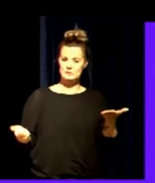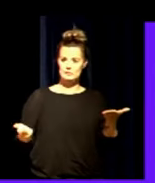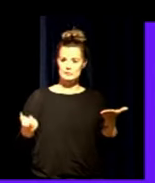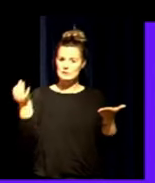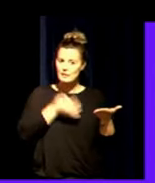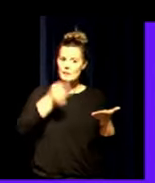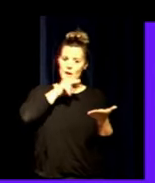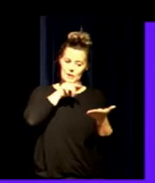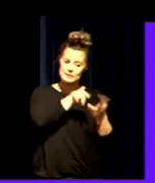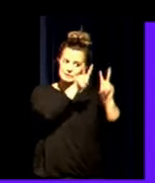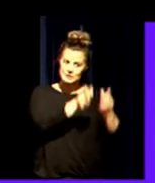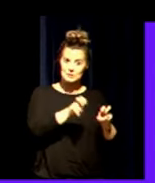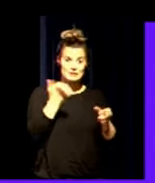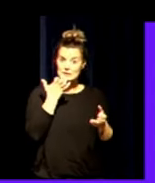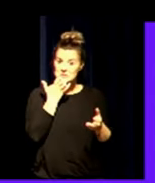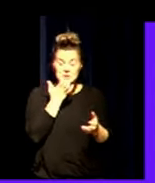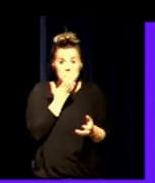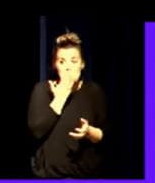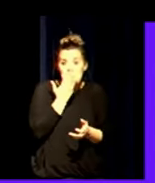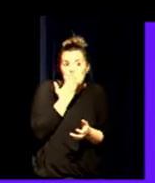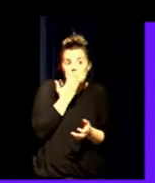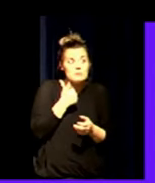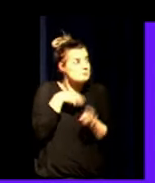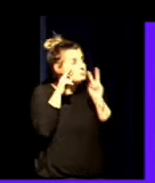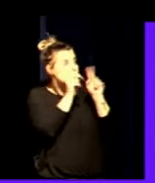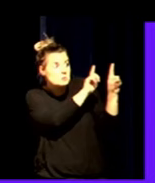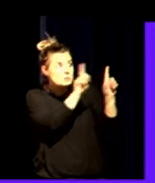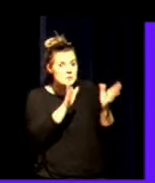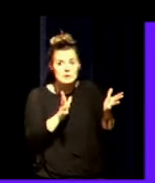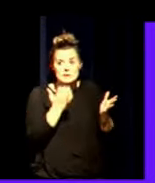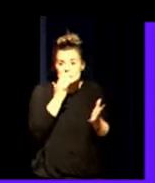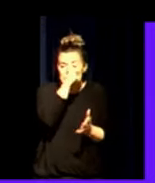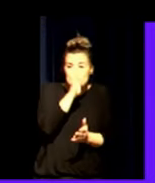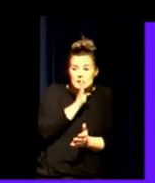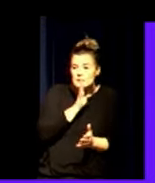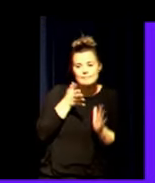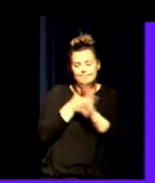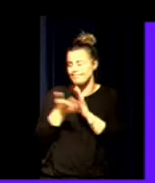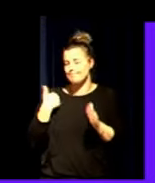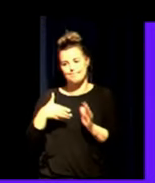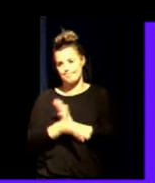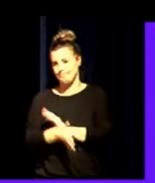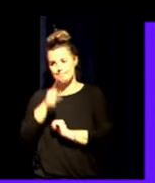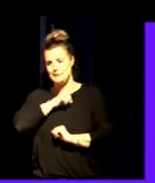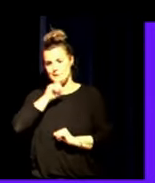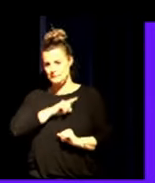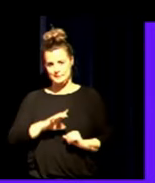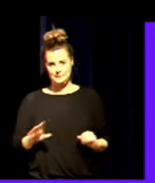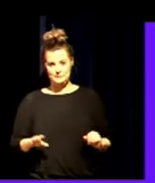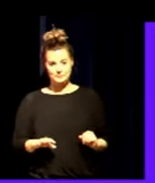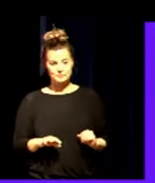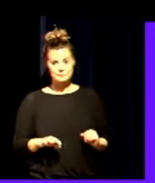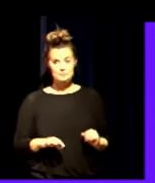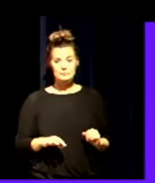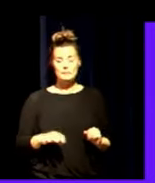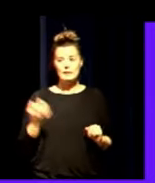hablar de ello, porque si no se visibiliza, estamos mal. Tiene que estar legitimada, tiene que tener